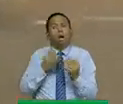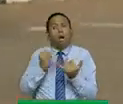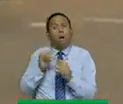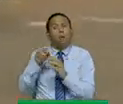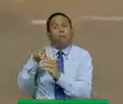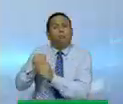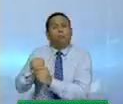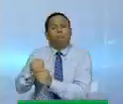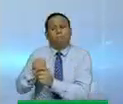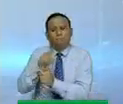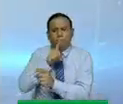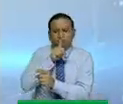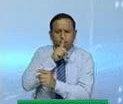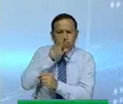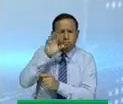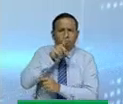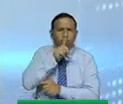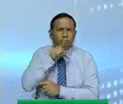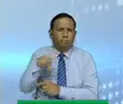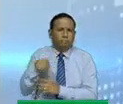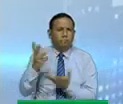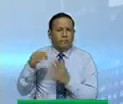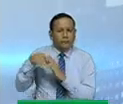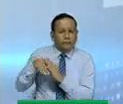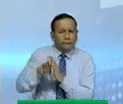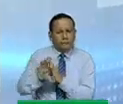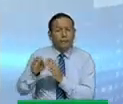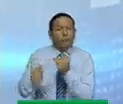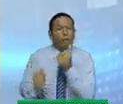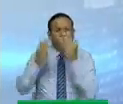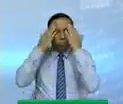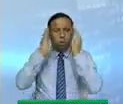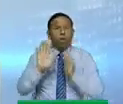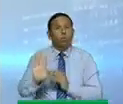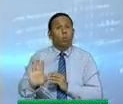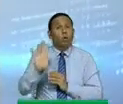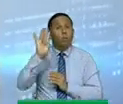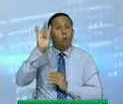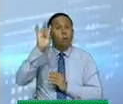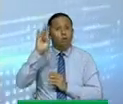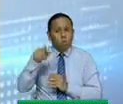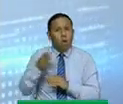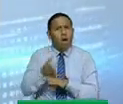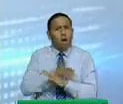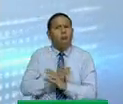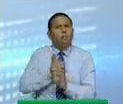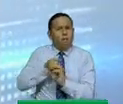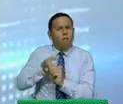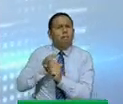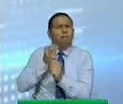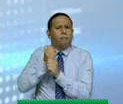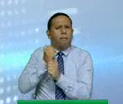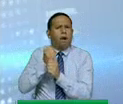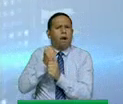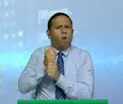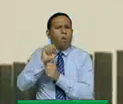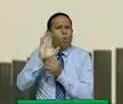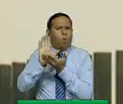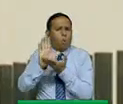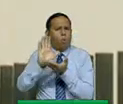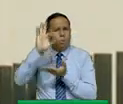reservado. Se informó además que su esposo también ha trabajado en el Teodoro Maldonado